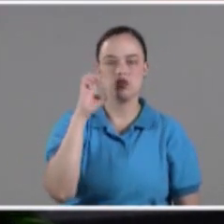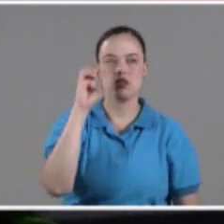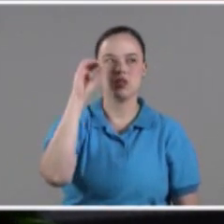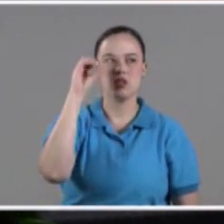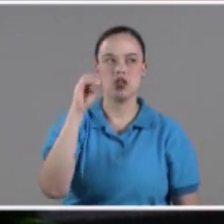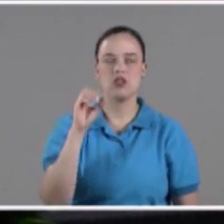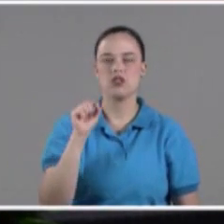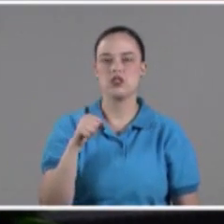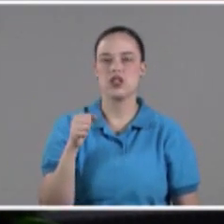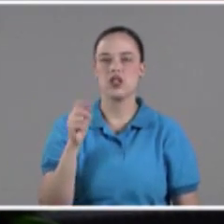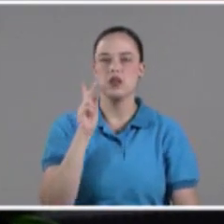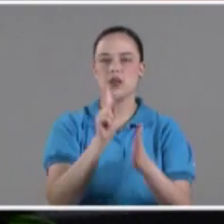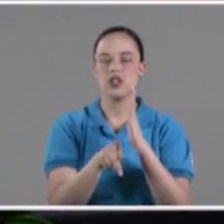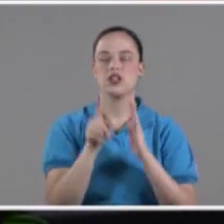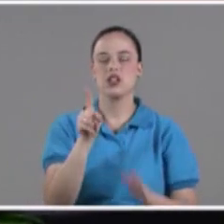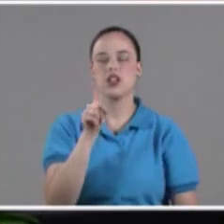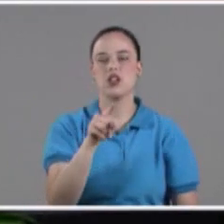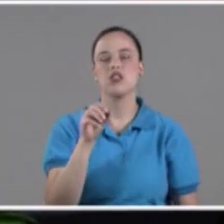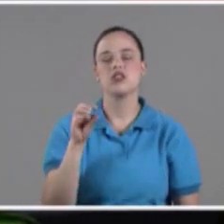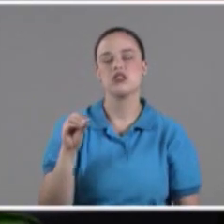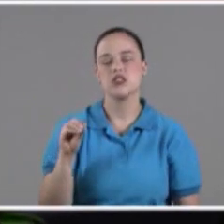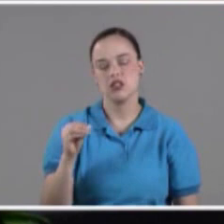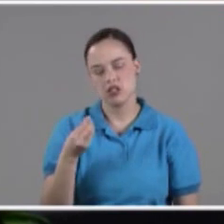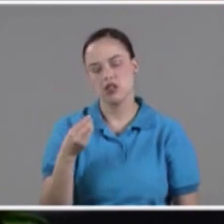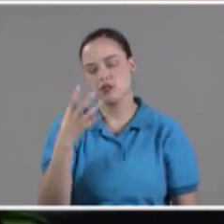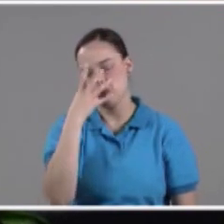si el que pecó fui yo